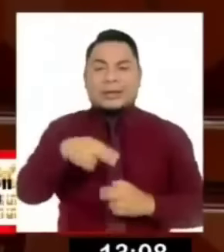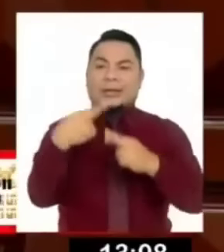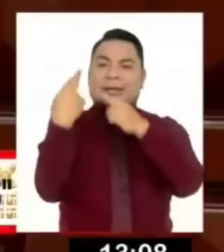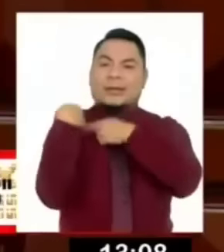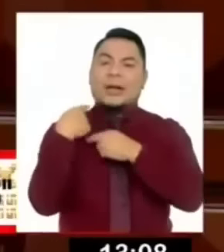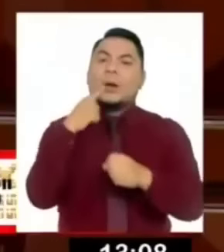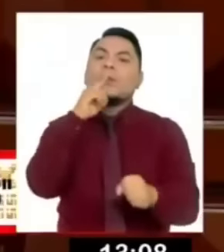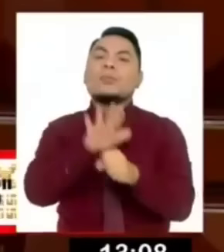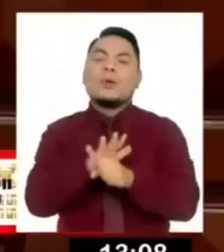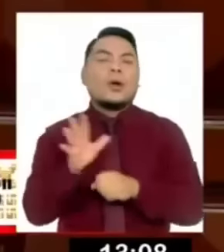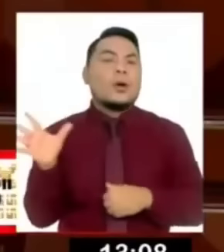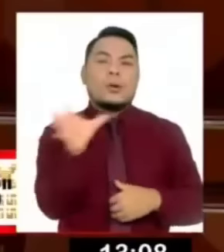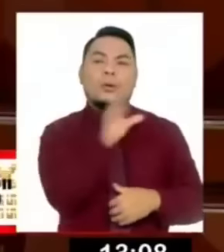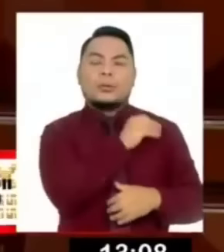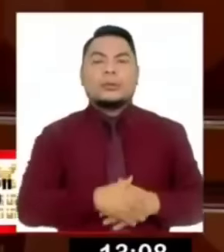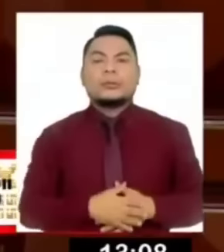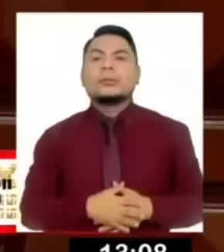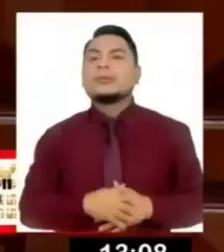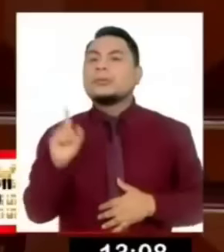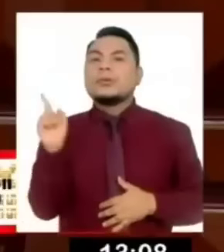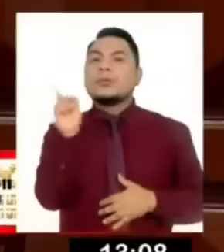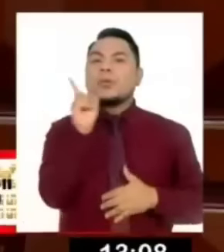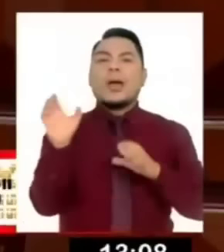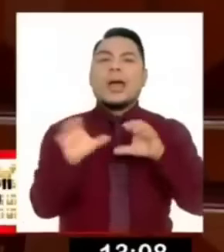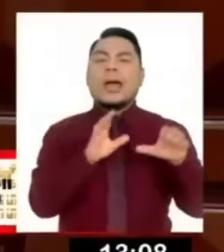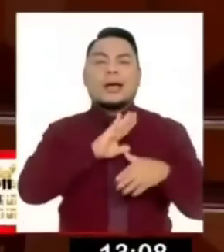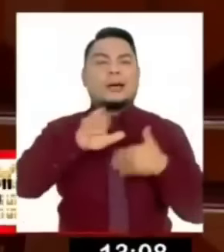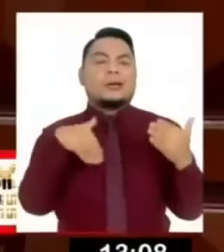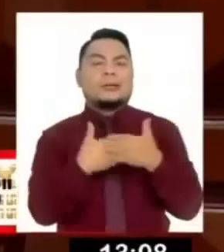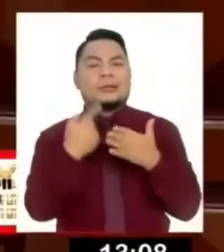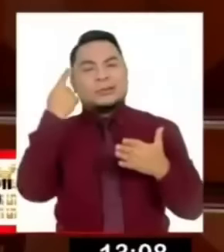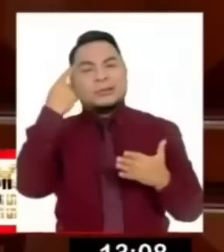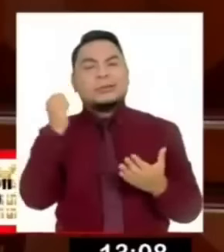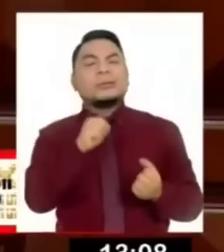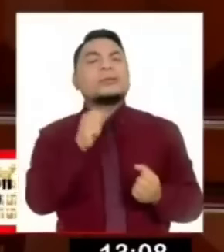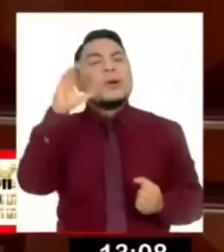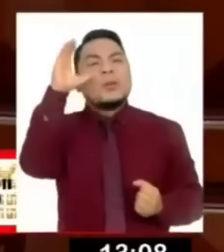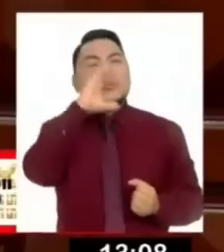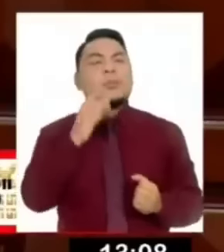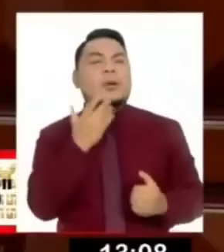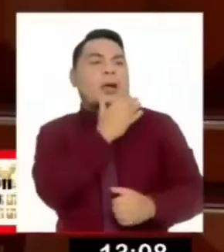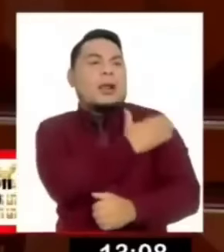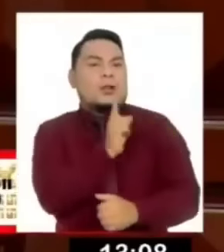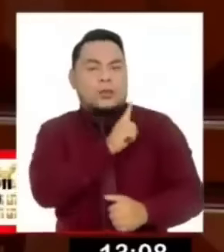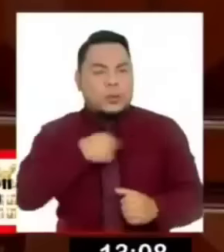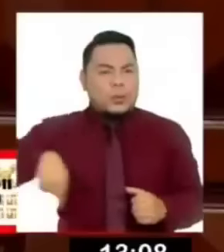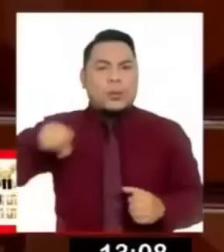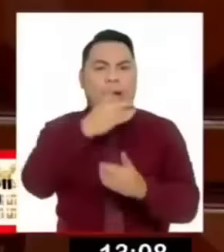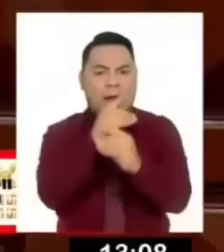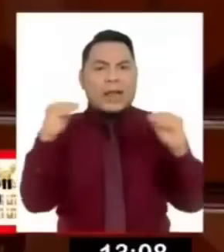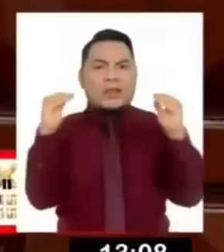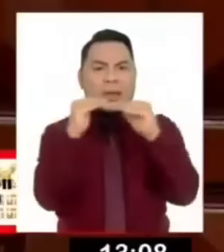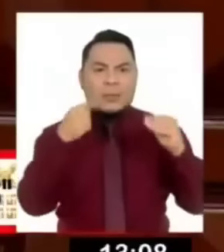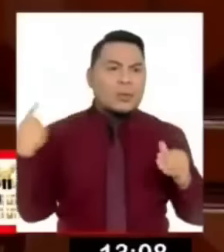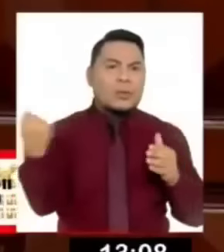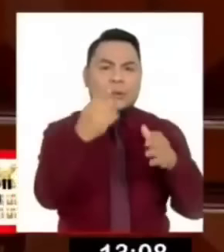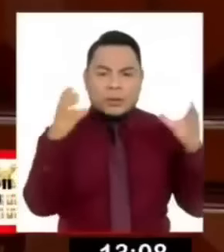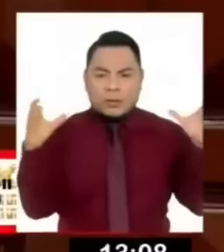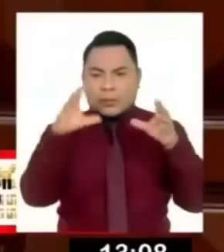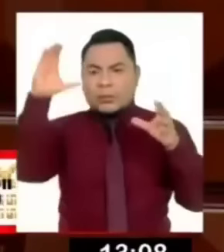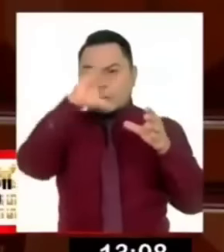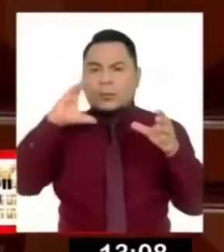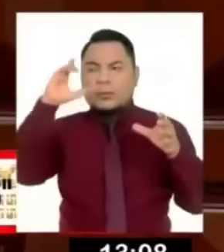nos compromete a todos. No haremos en democracia buscándola, lo haremos en democracia